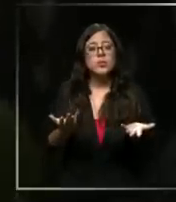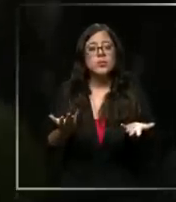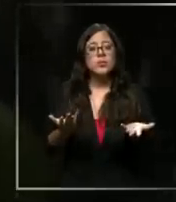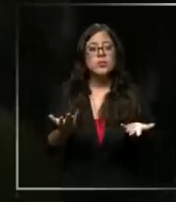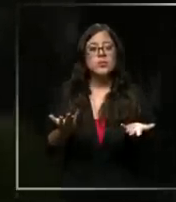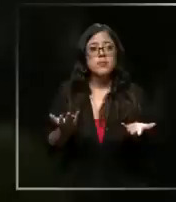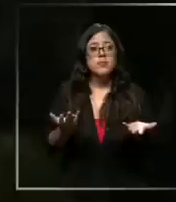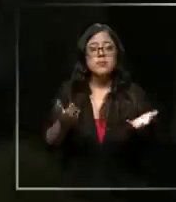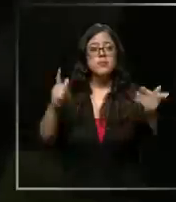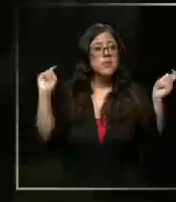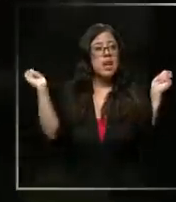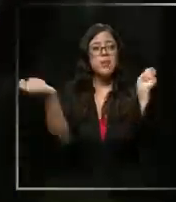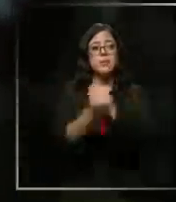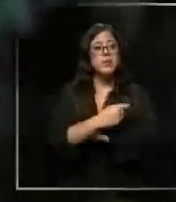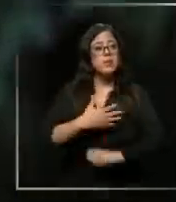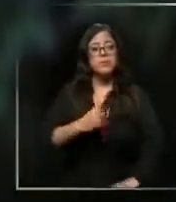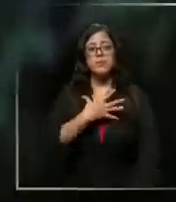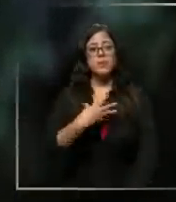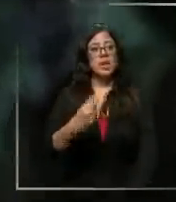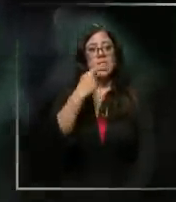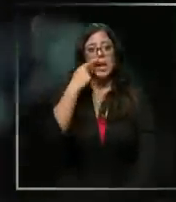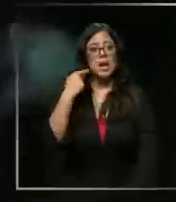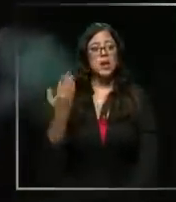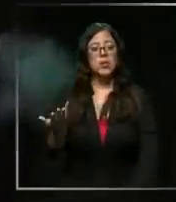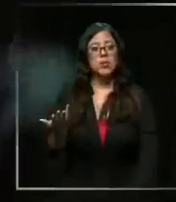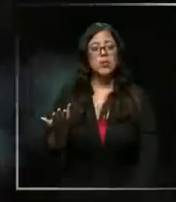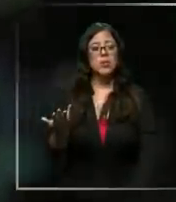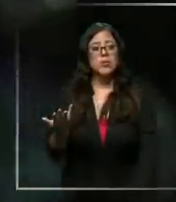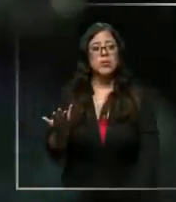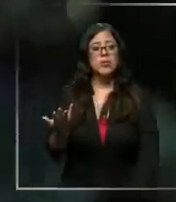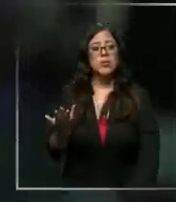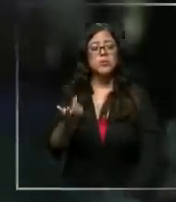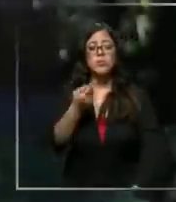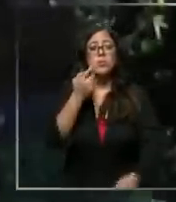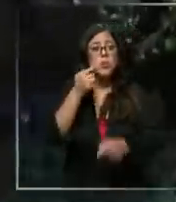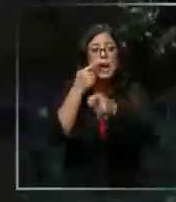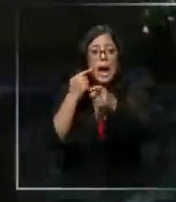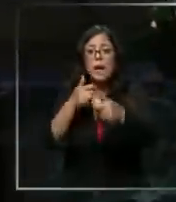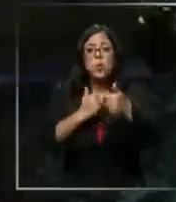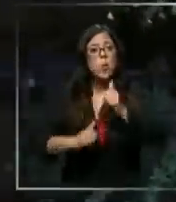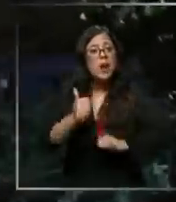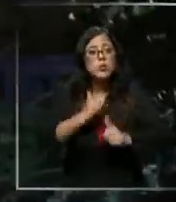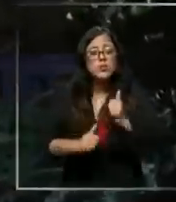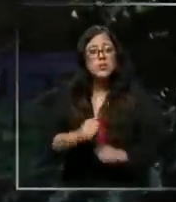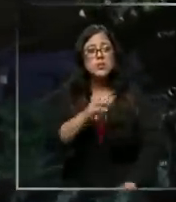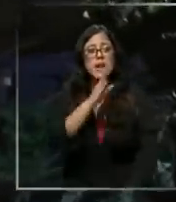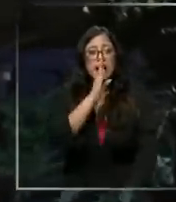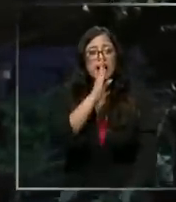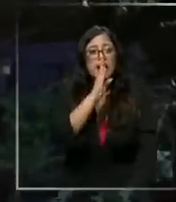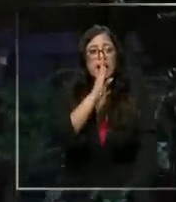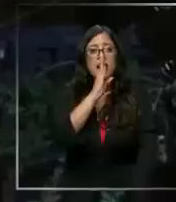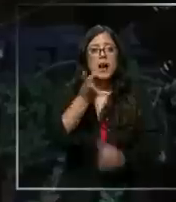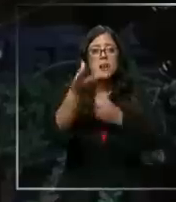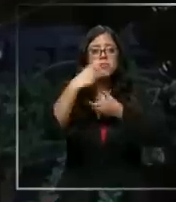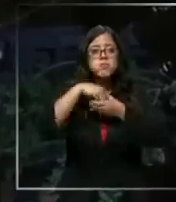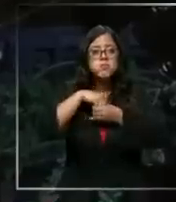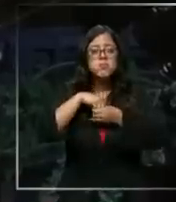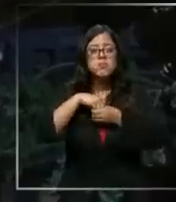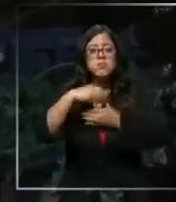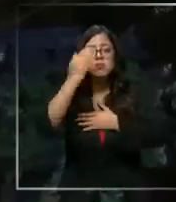cambio del cielo a la tierra mi hijo por qué lo ha sufrido pero callado mal